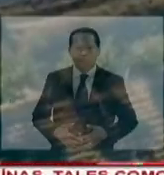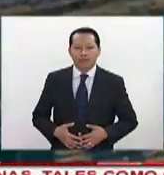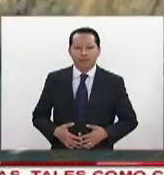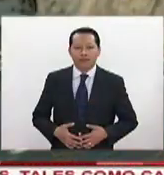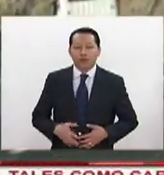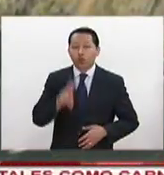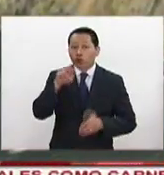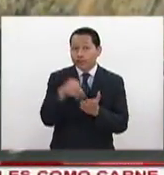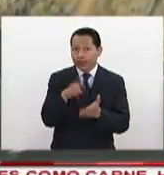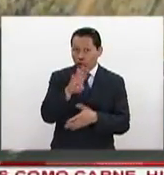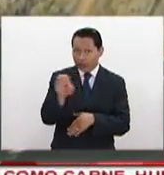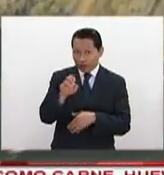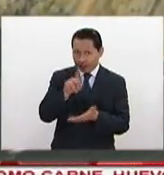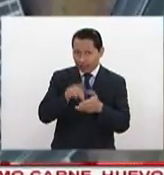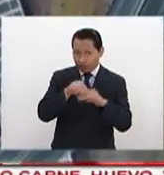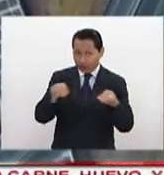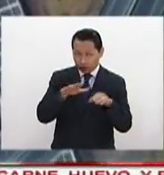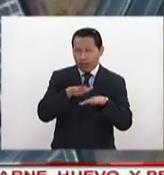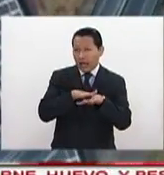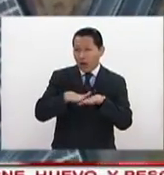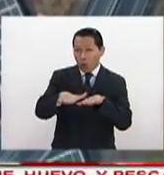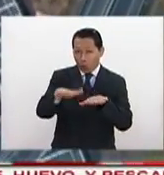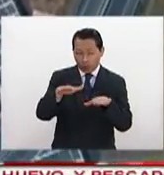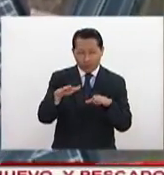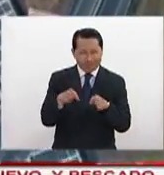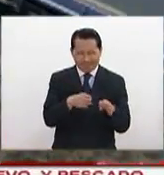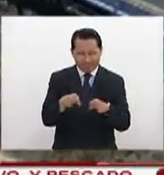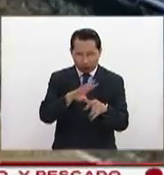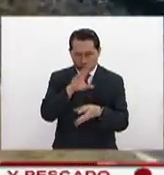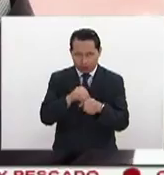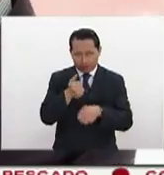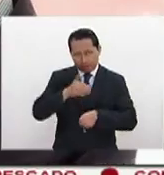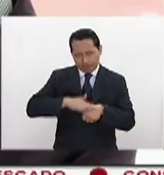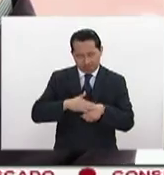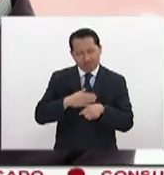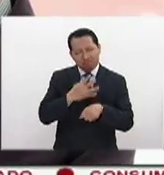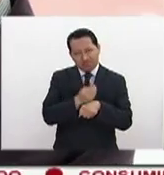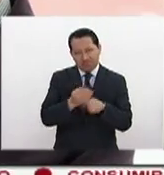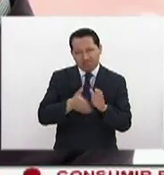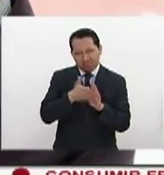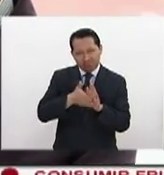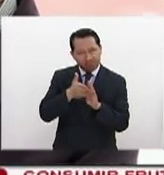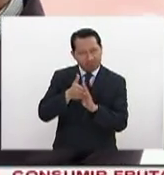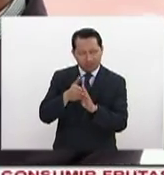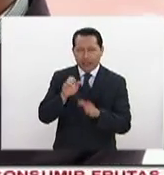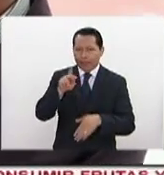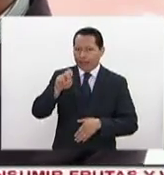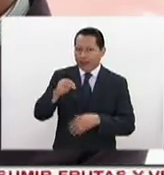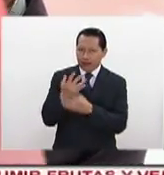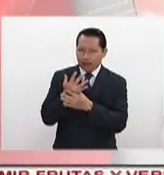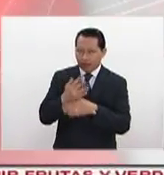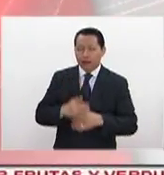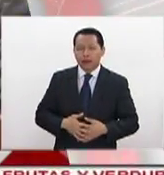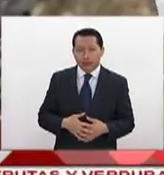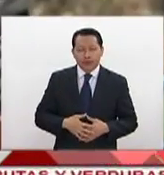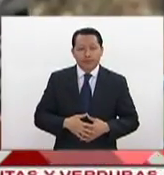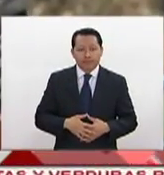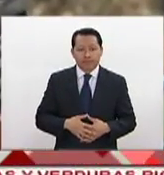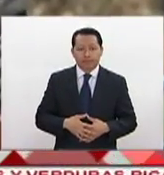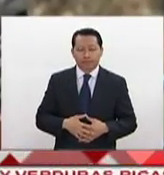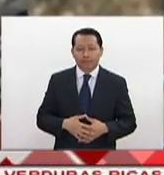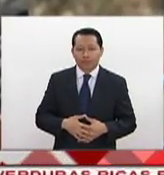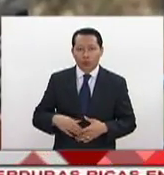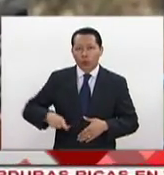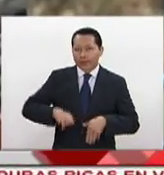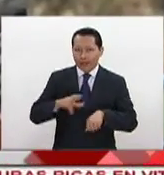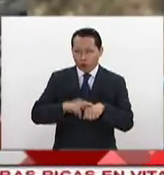Más de 2.400 kilómetros de autopistas se han construido en esta administración, reconoce el presidente Enrique Peña Nieto.